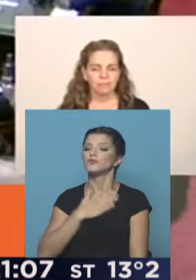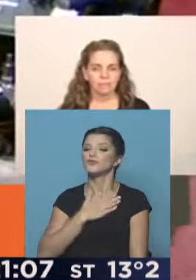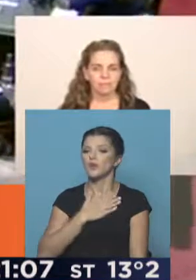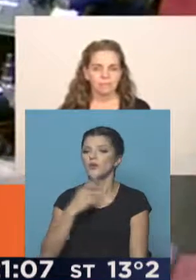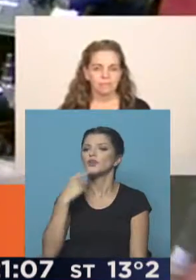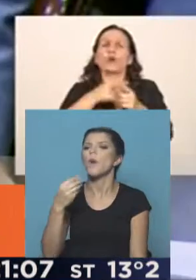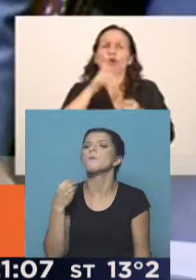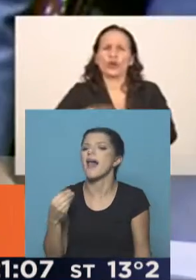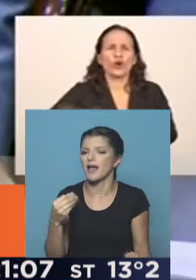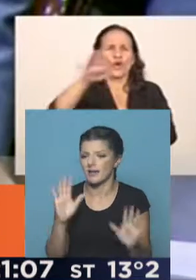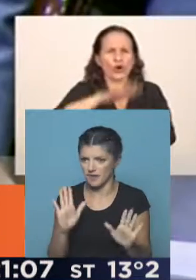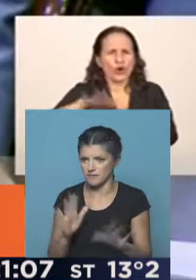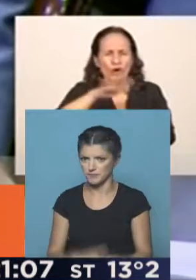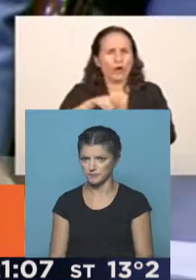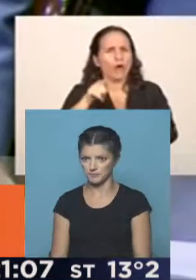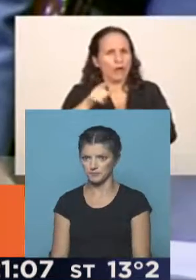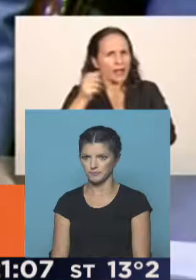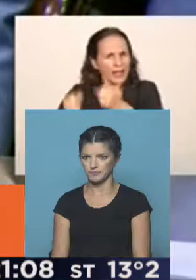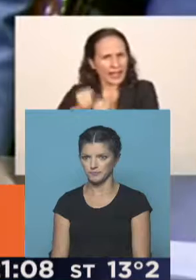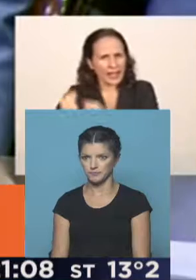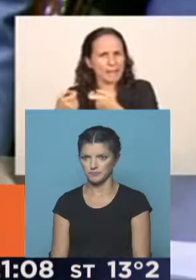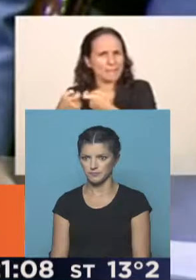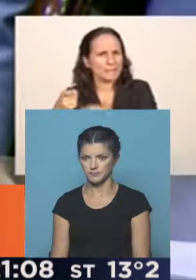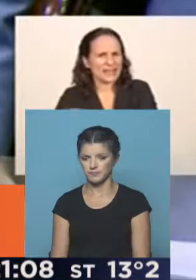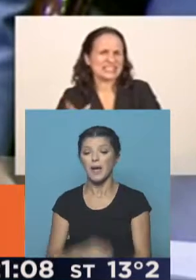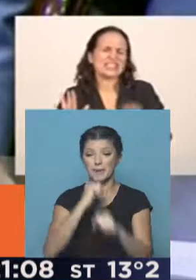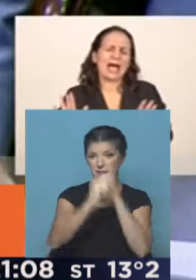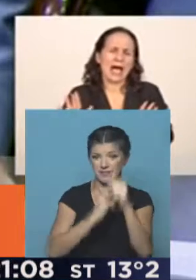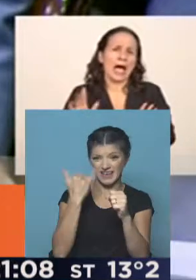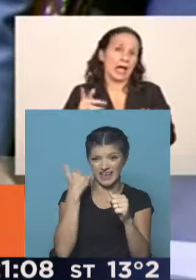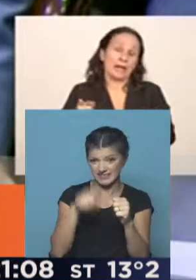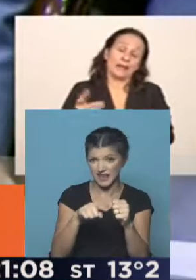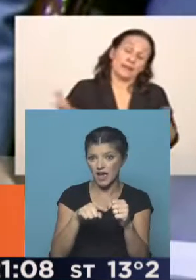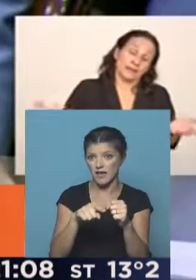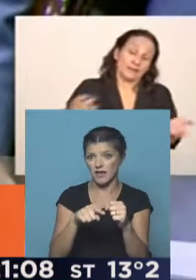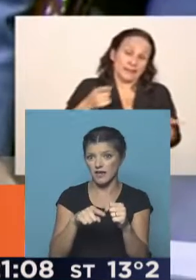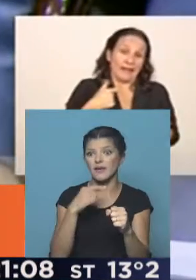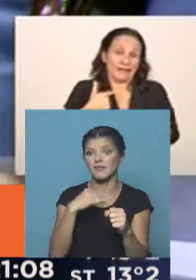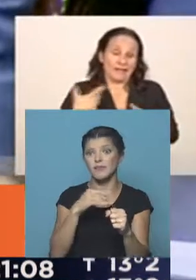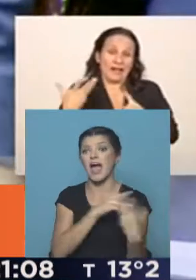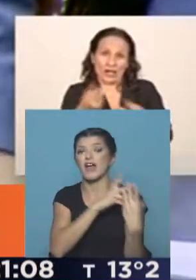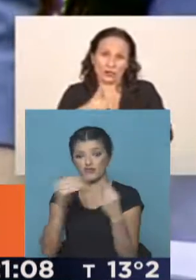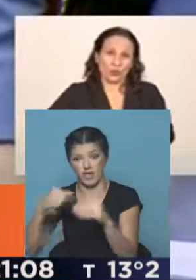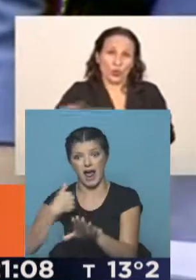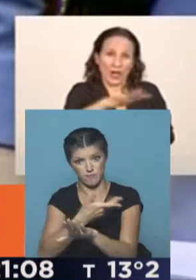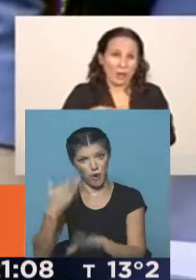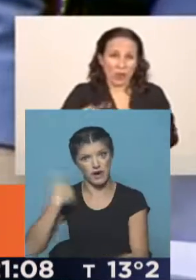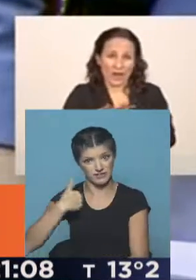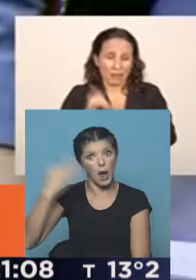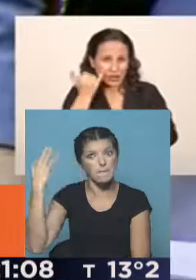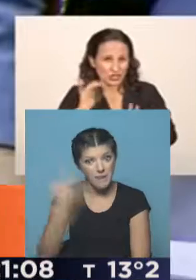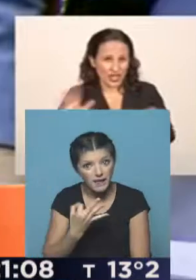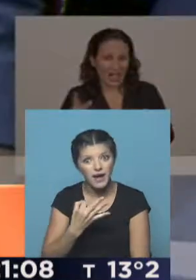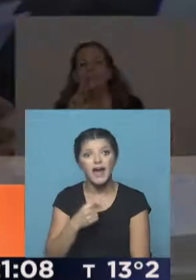para qué. Para que la empresa, que ya no tiene nada que perder, sino que tiene bastante que ayudarnos al pueblo argentino, dé